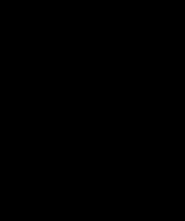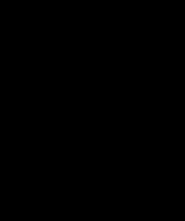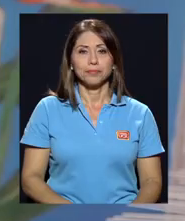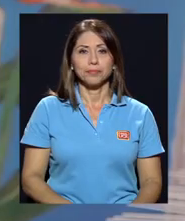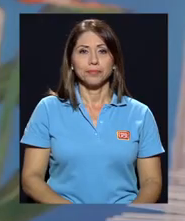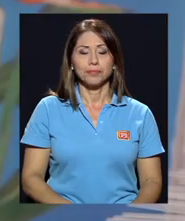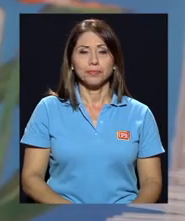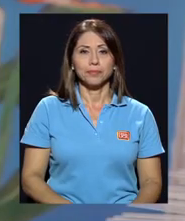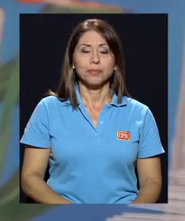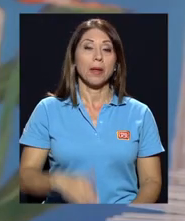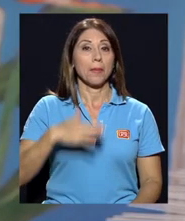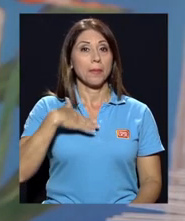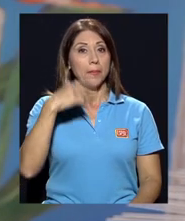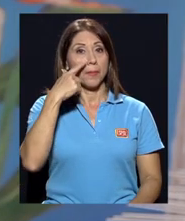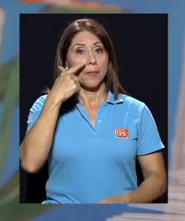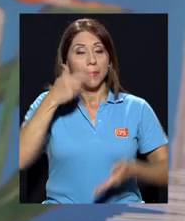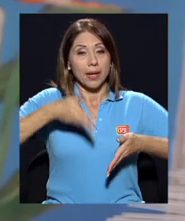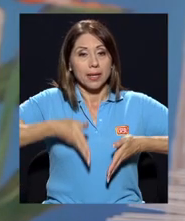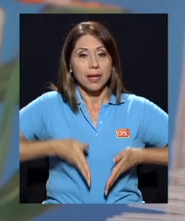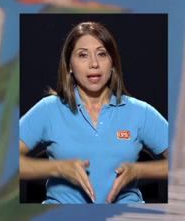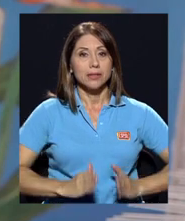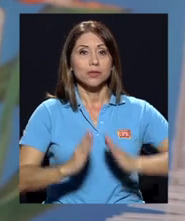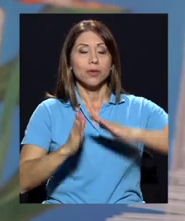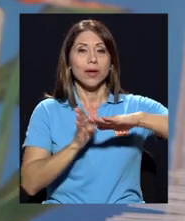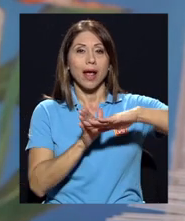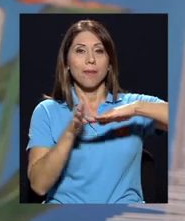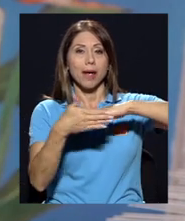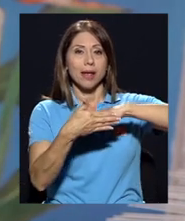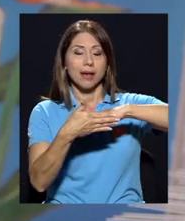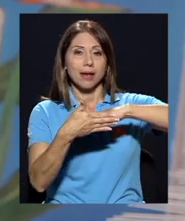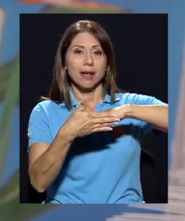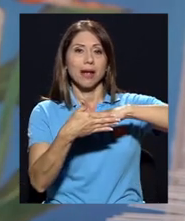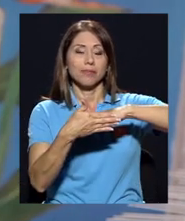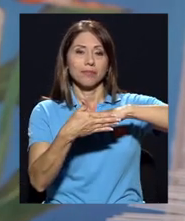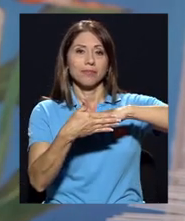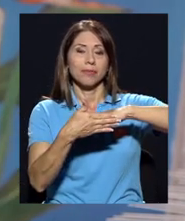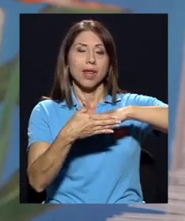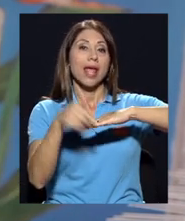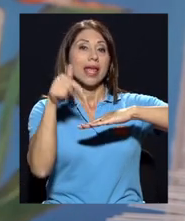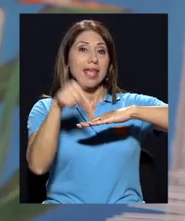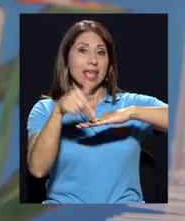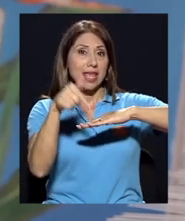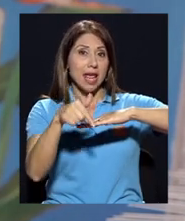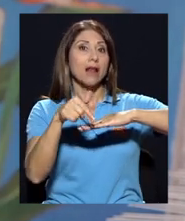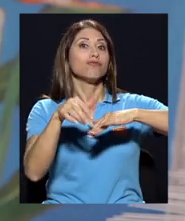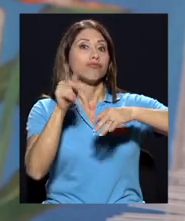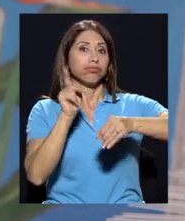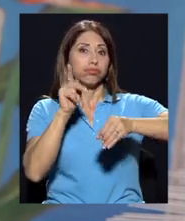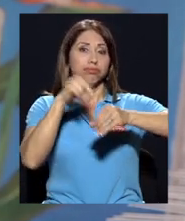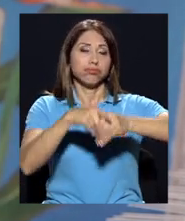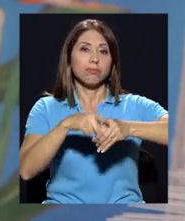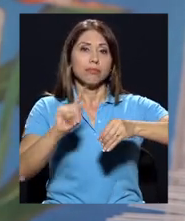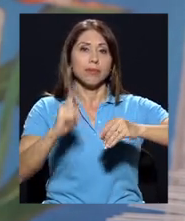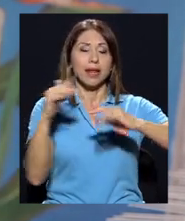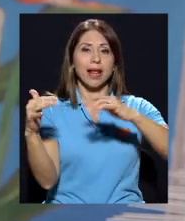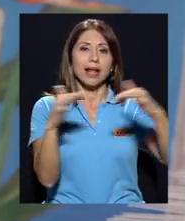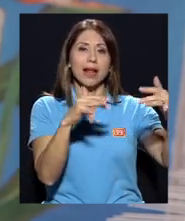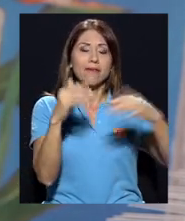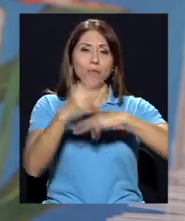mi papá nació de jamaica estuvo en la primera guerra mundial